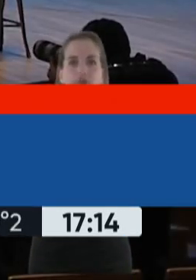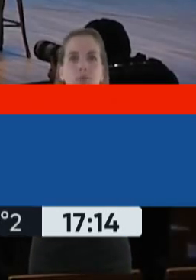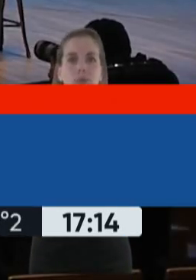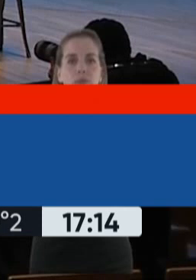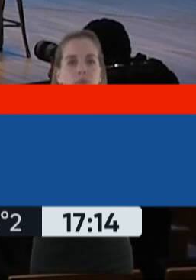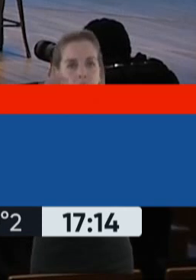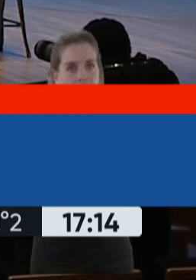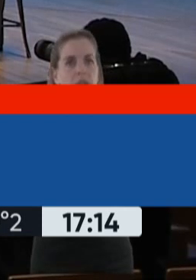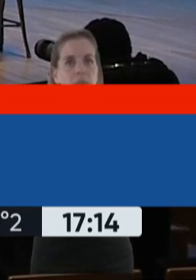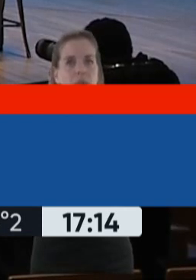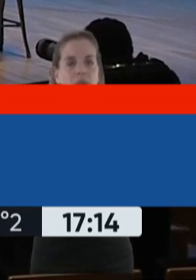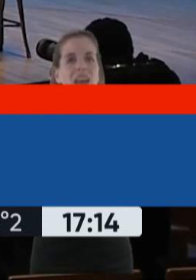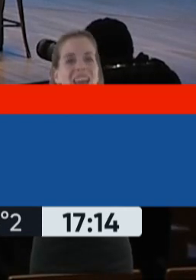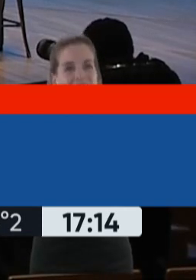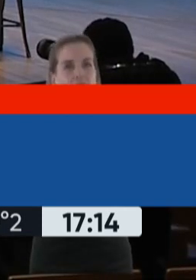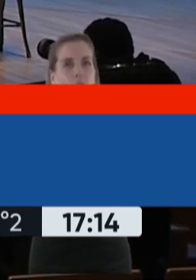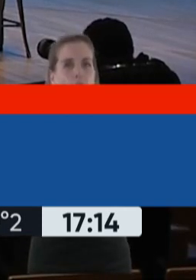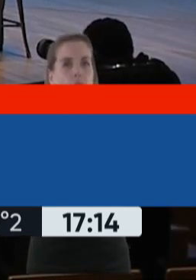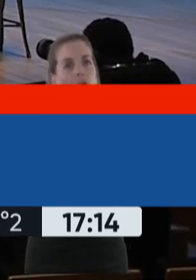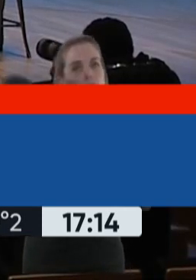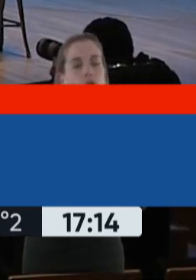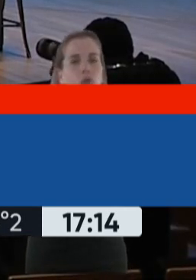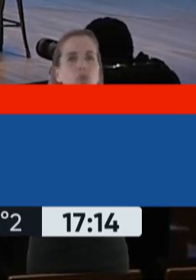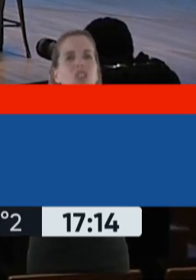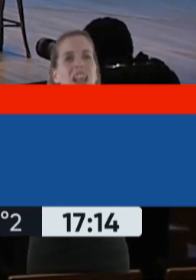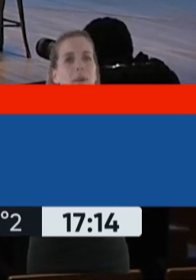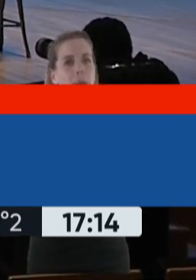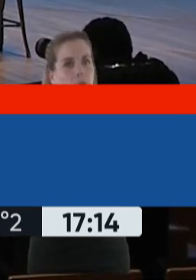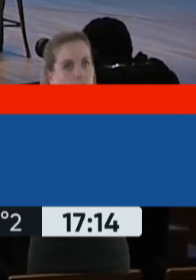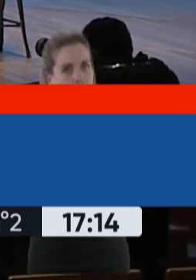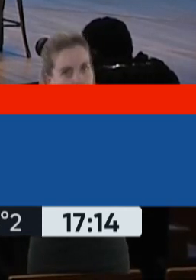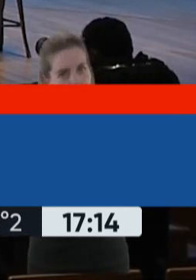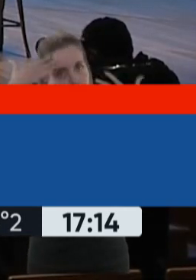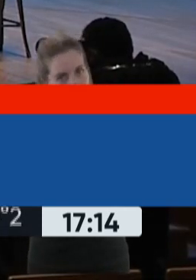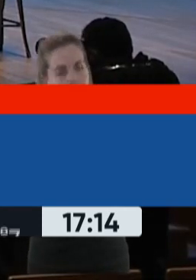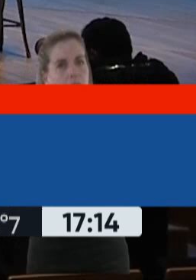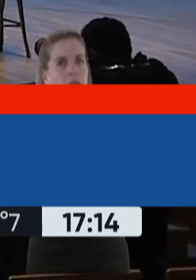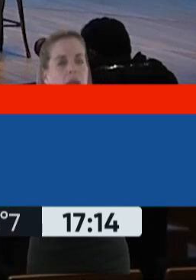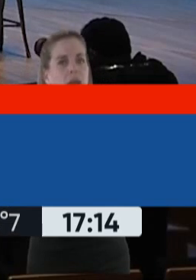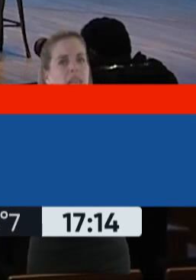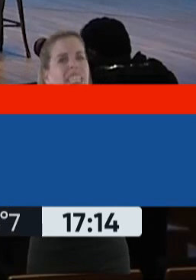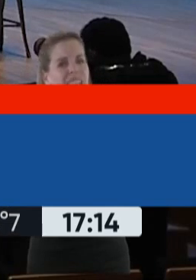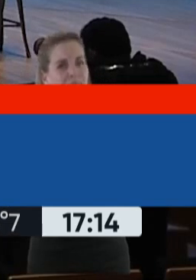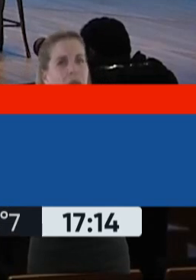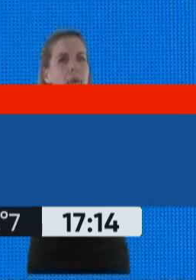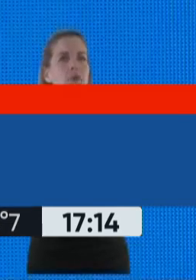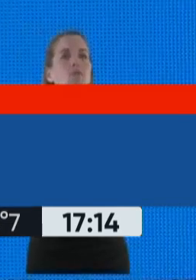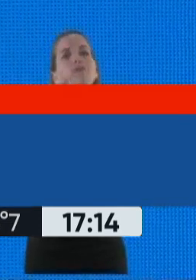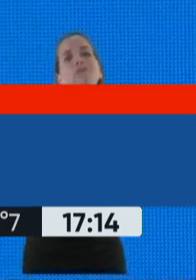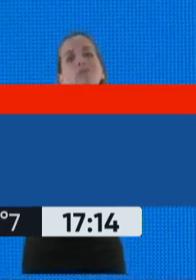Y eso es lo que hoy celebramos. Aquí estamos, todavía cantamos. Llegó la hora de poner en